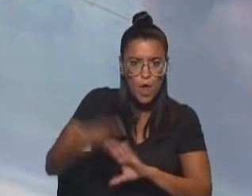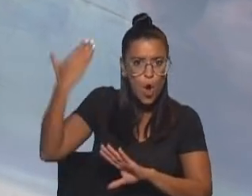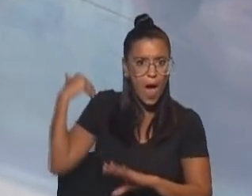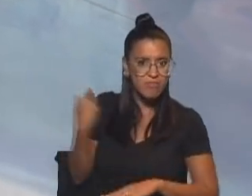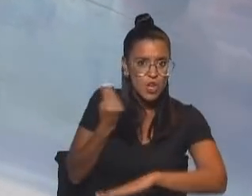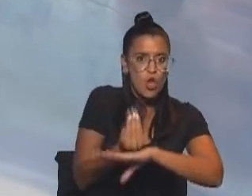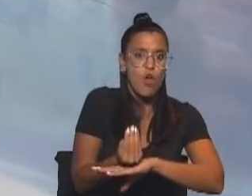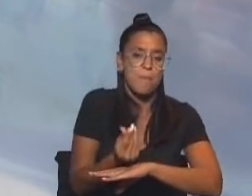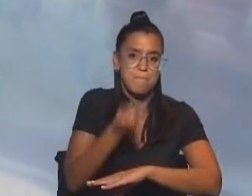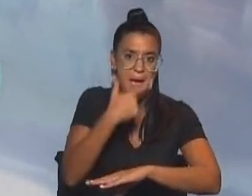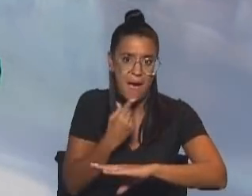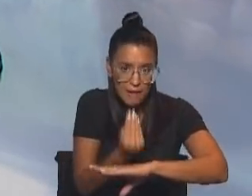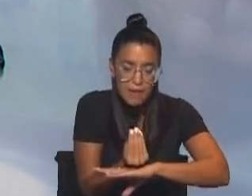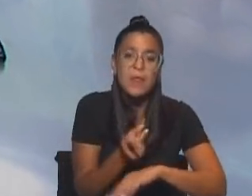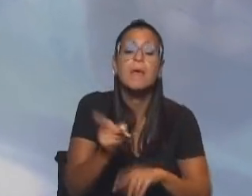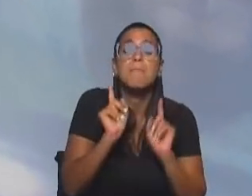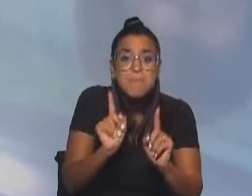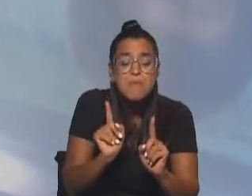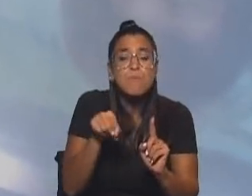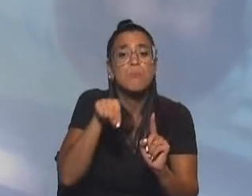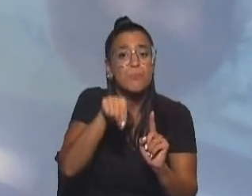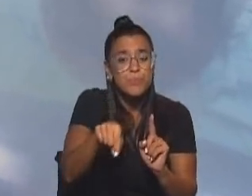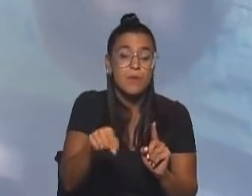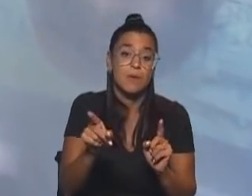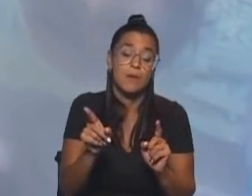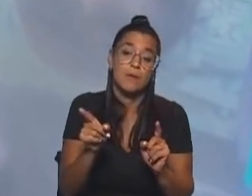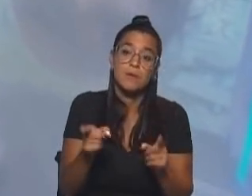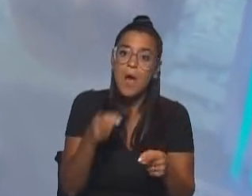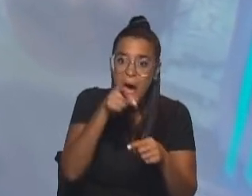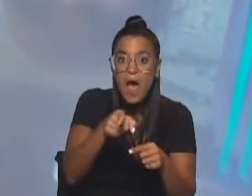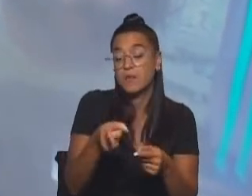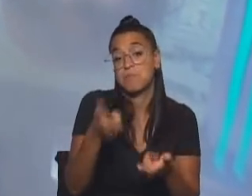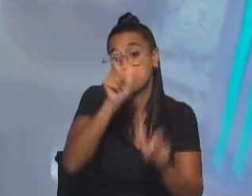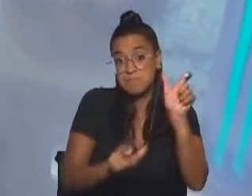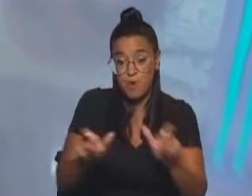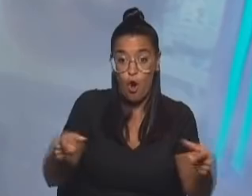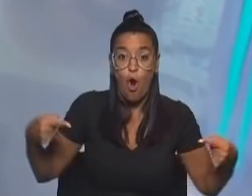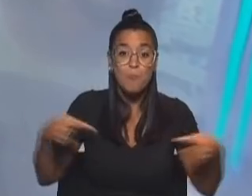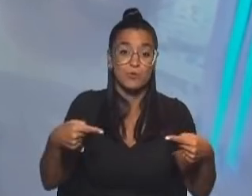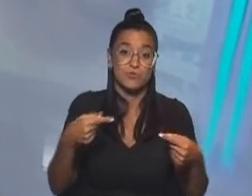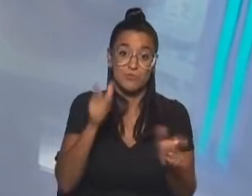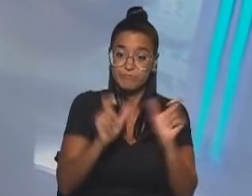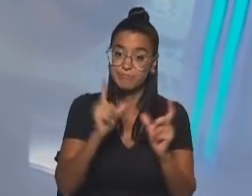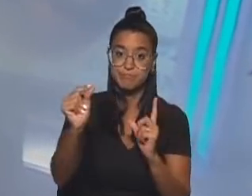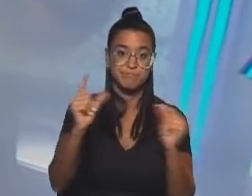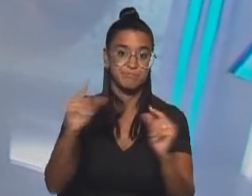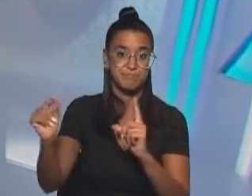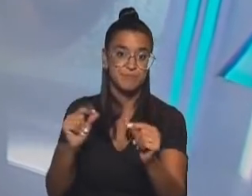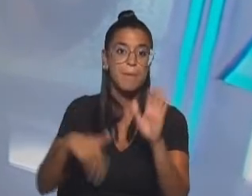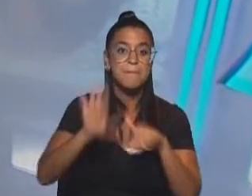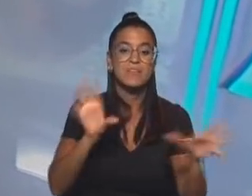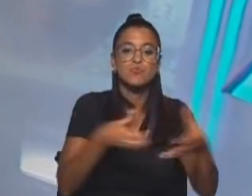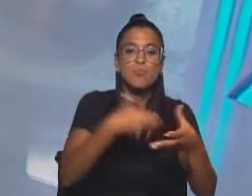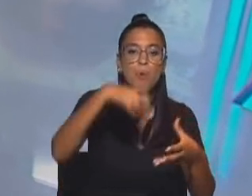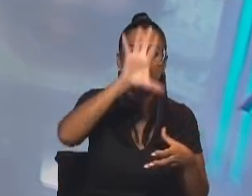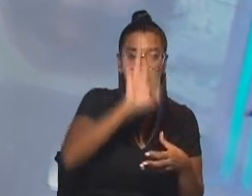gobierno de Macri, lo que generó que en ese momento, como decíamos en la apertura, se levantara y se retirara parte de la oposición, sobre todo el sector del PRO. Insistió